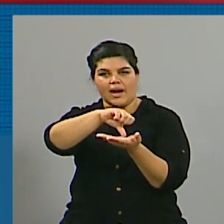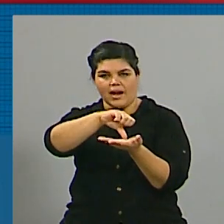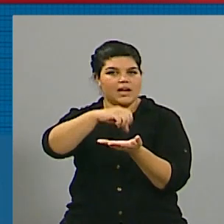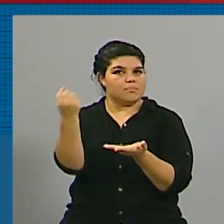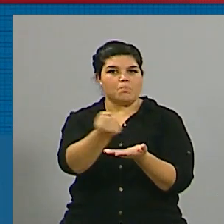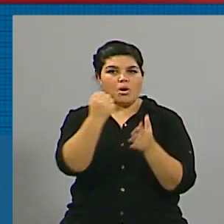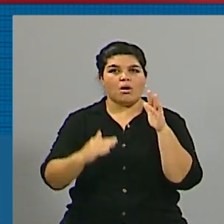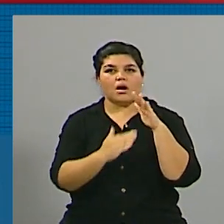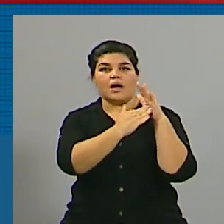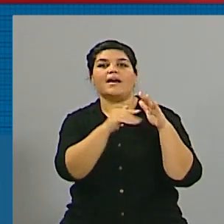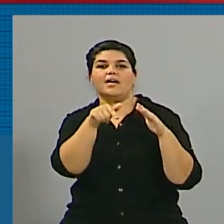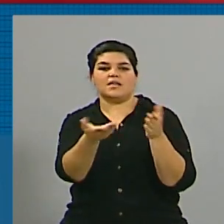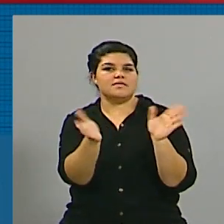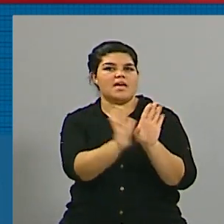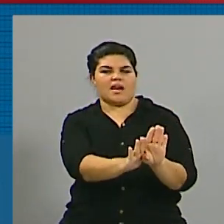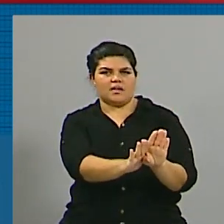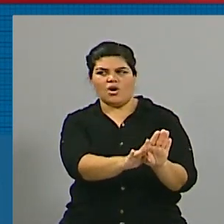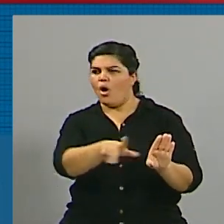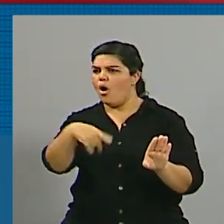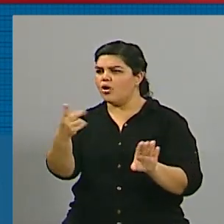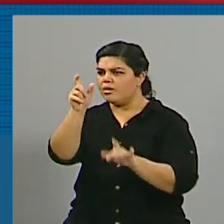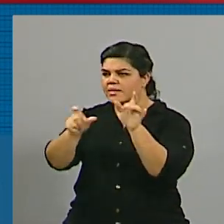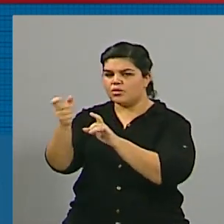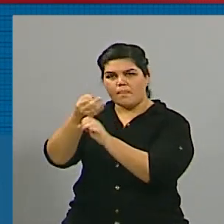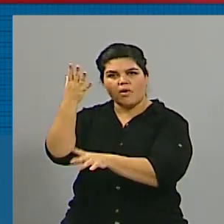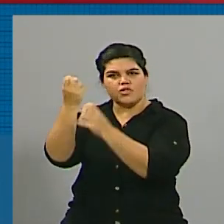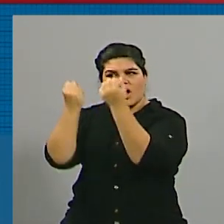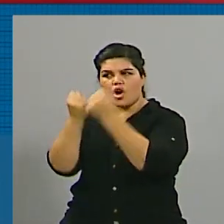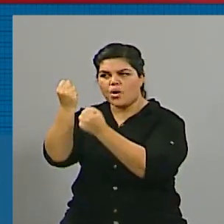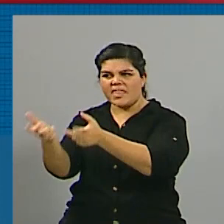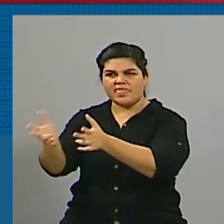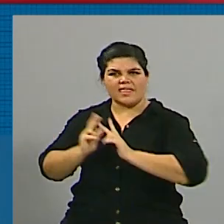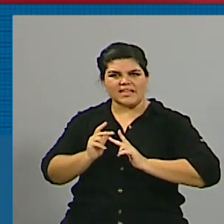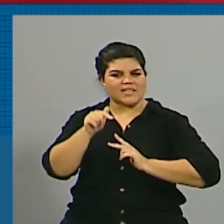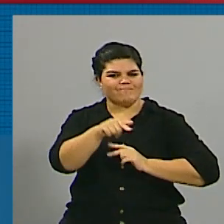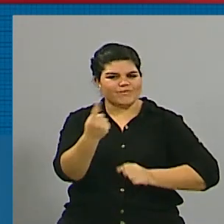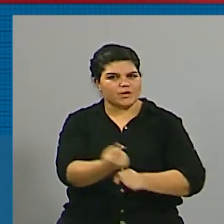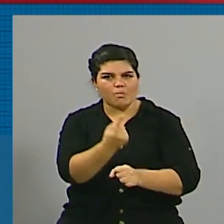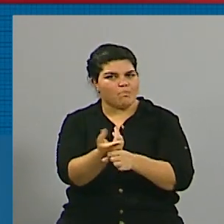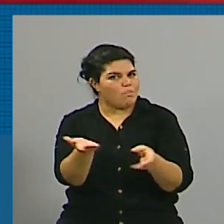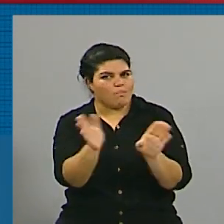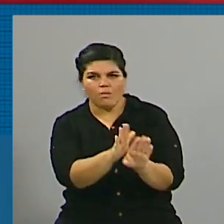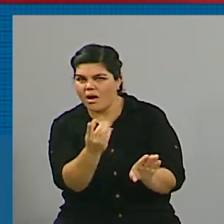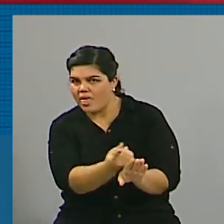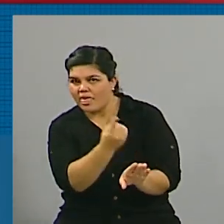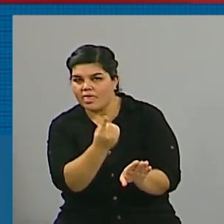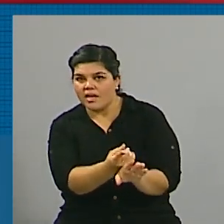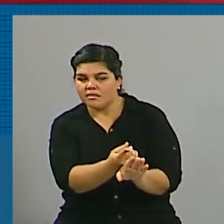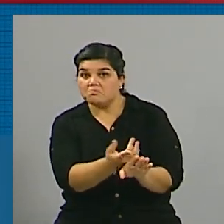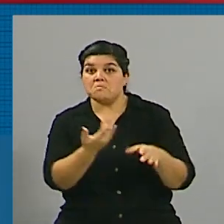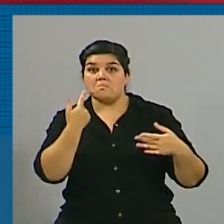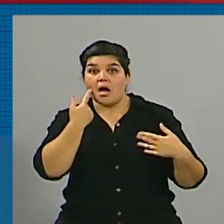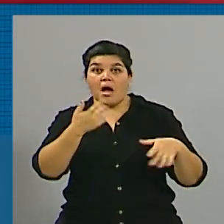decían es imposible. ¿Se entiende que puede tomar este tipo de medidas alguien que hoy por hoy está en una carrera